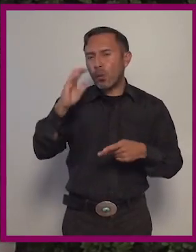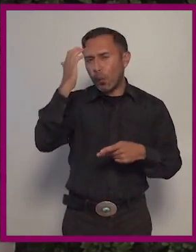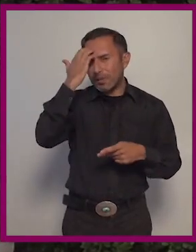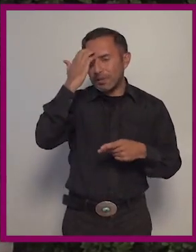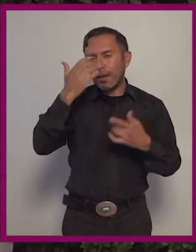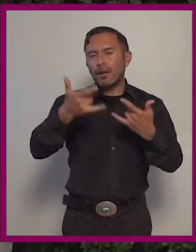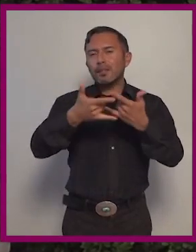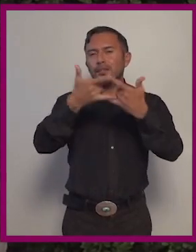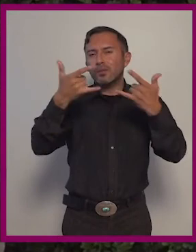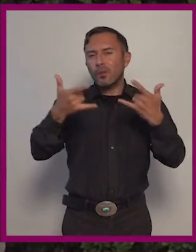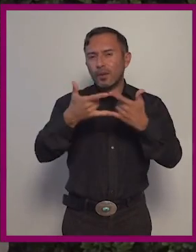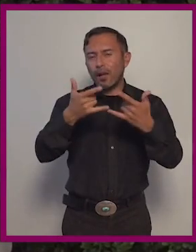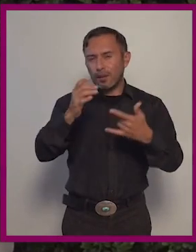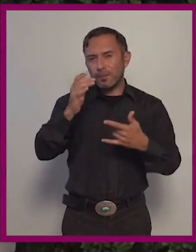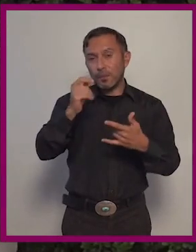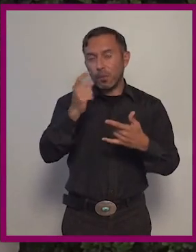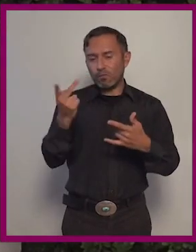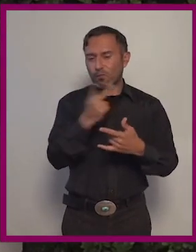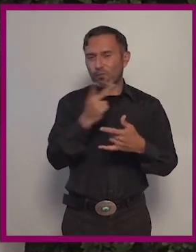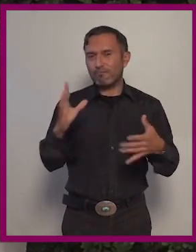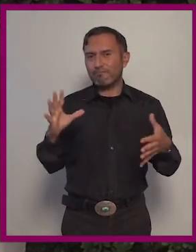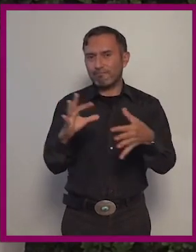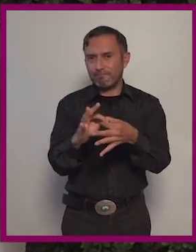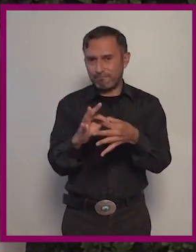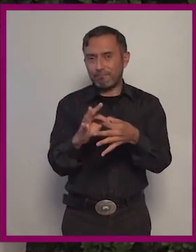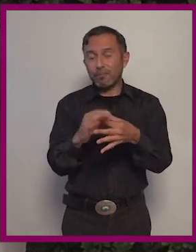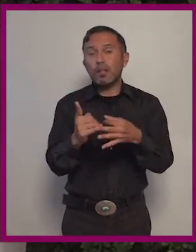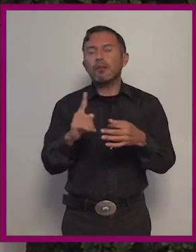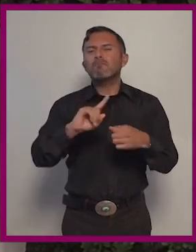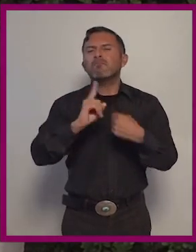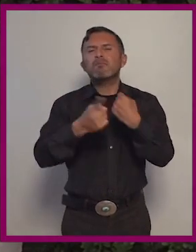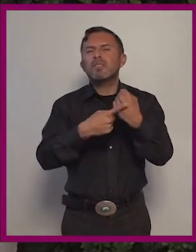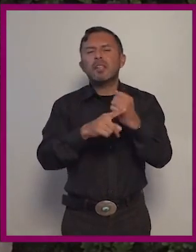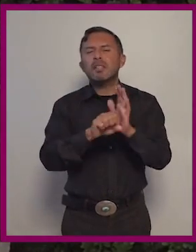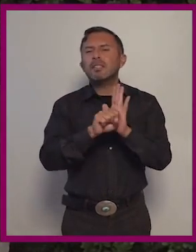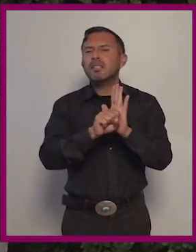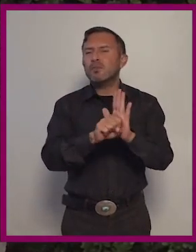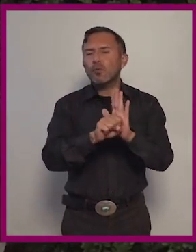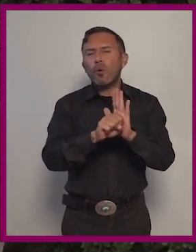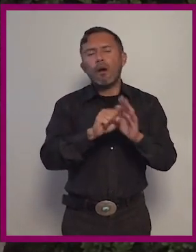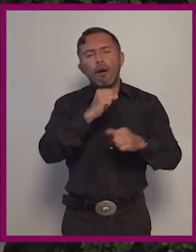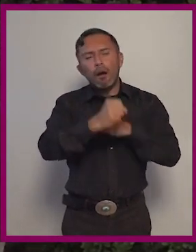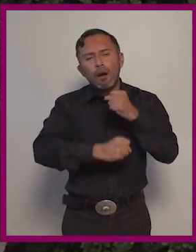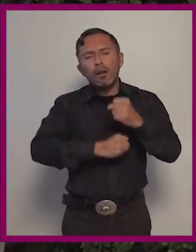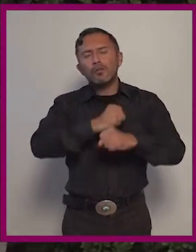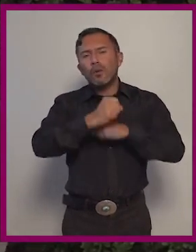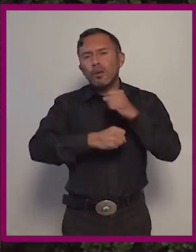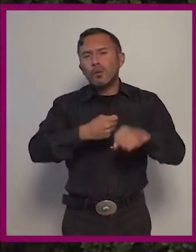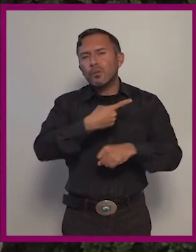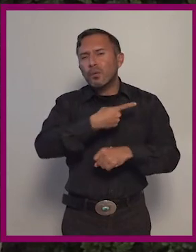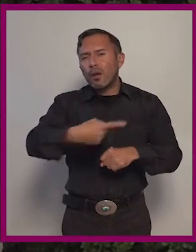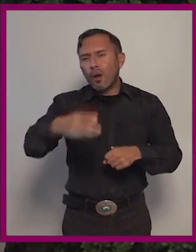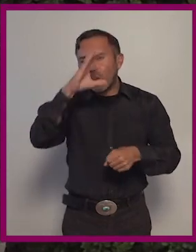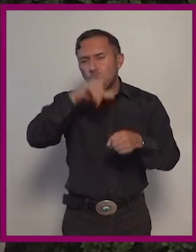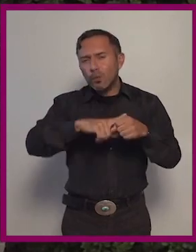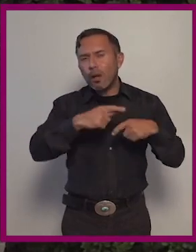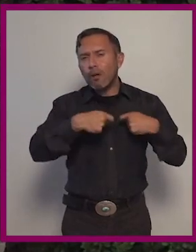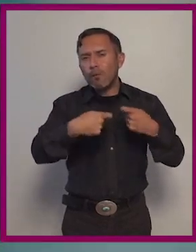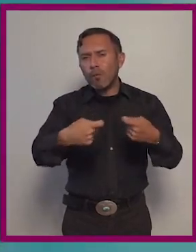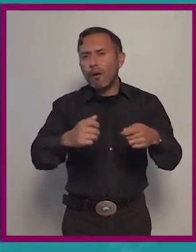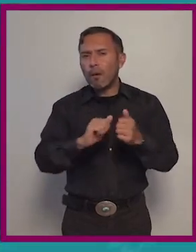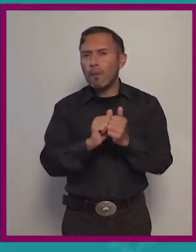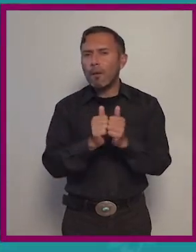muy relacionados entre sí, el devenir de los símbolos a lo largo del tiempo y de las culturas. Vamos a ver por qué.